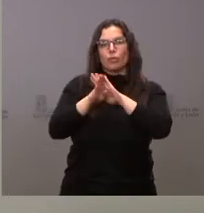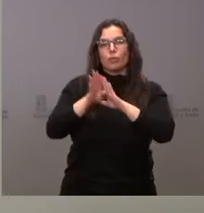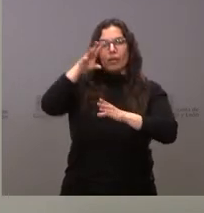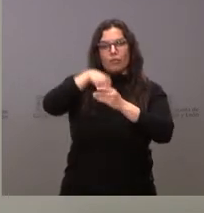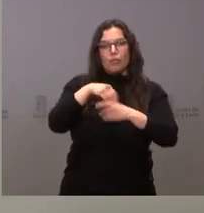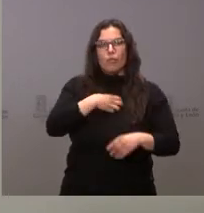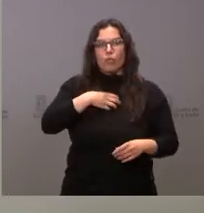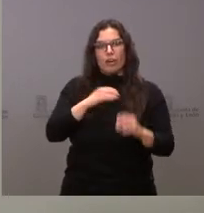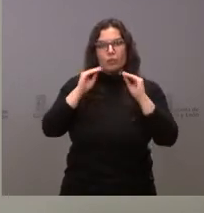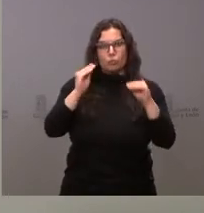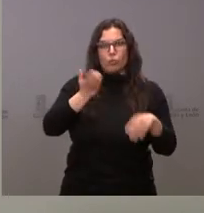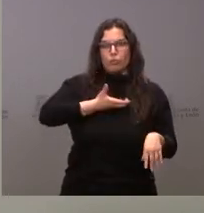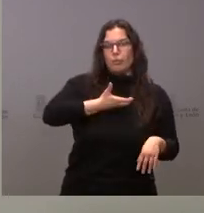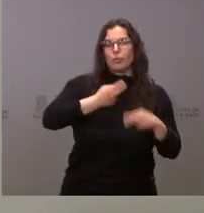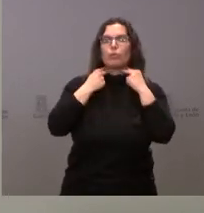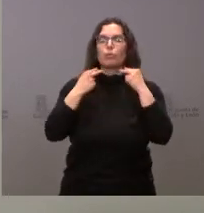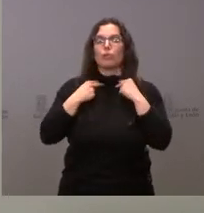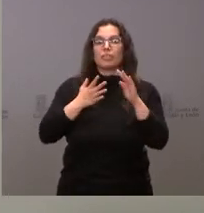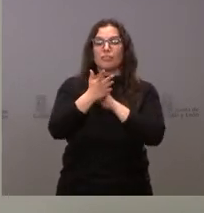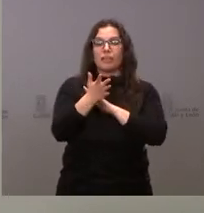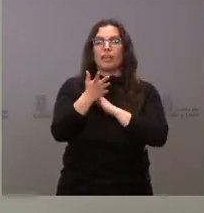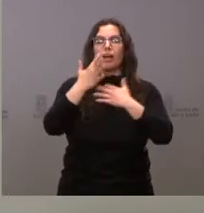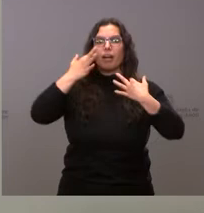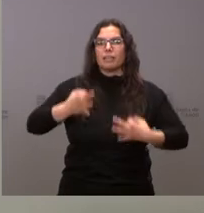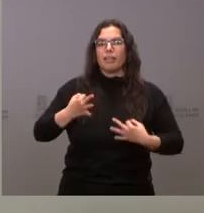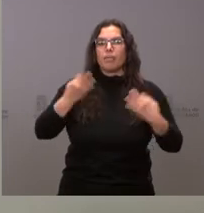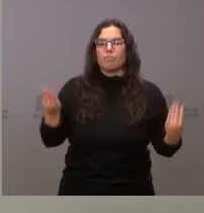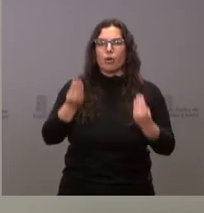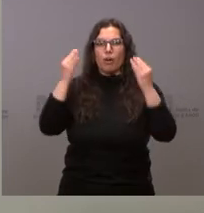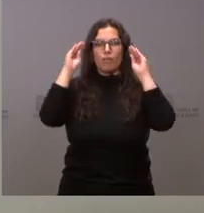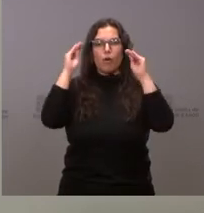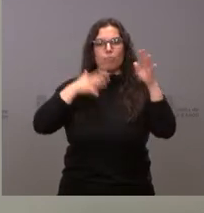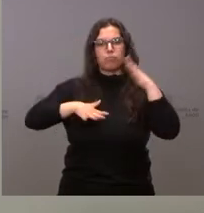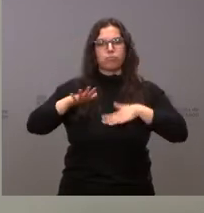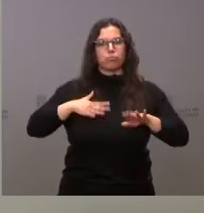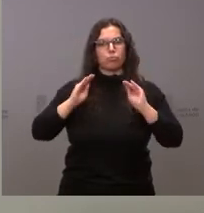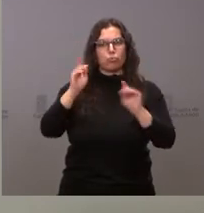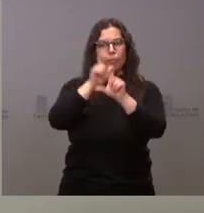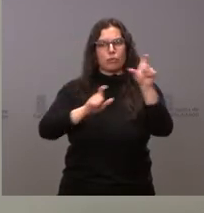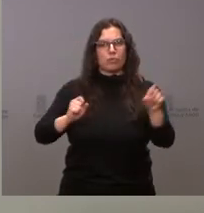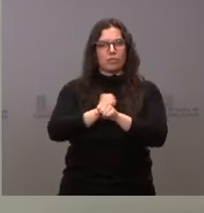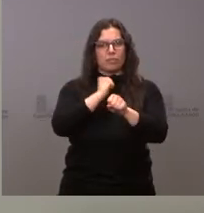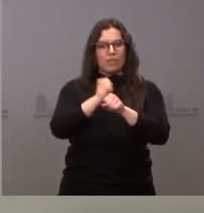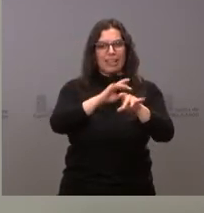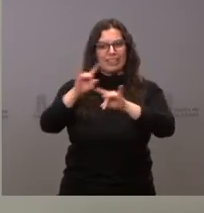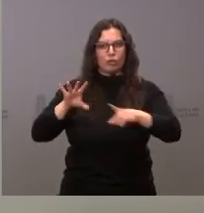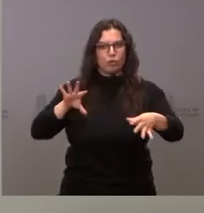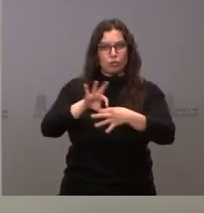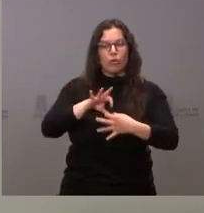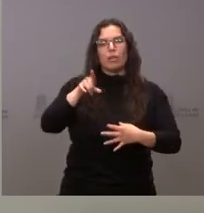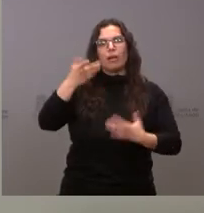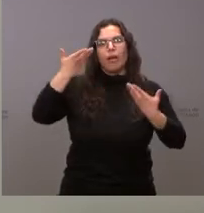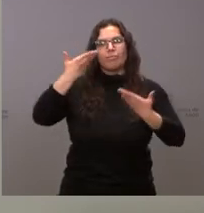de las entidades locales se trata de garantizar y mejorar la formación de estos empleados que prestan servicios en el territorio y que